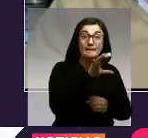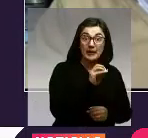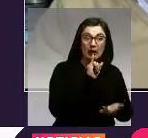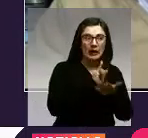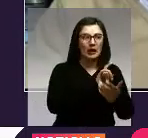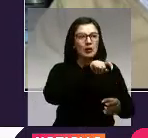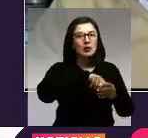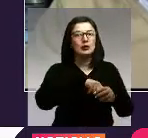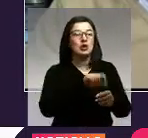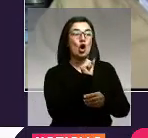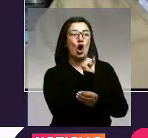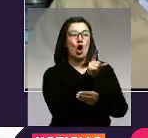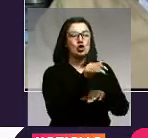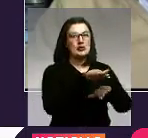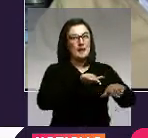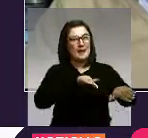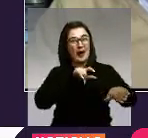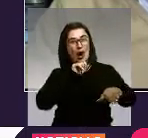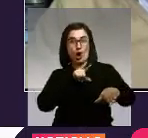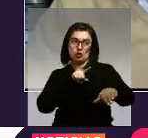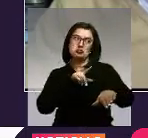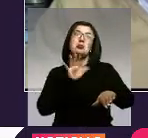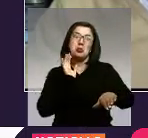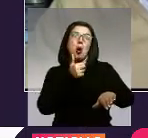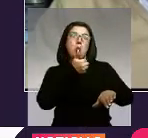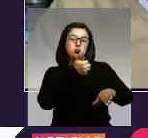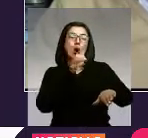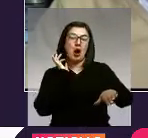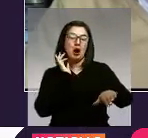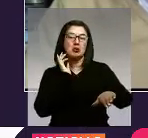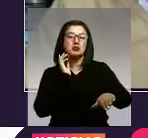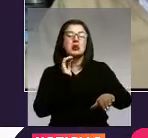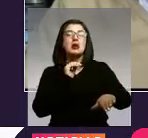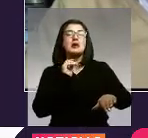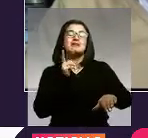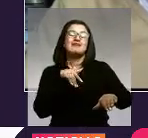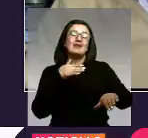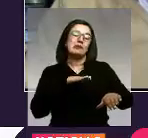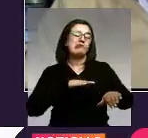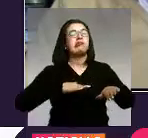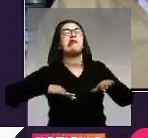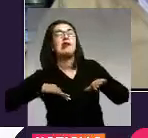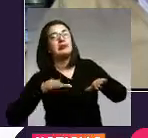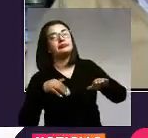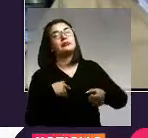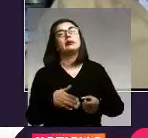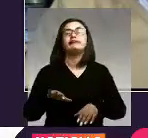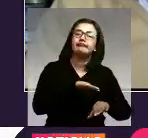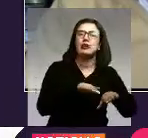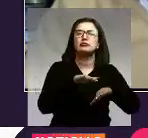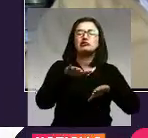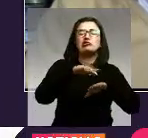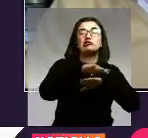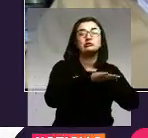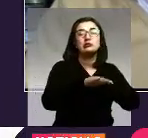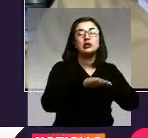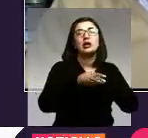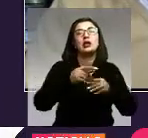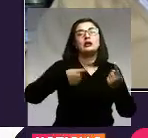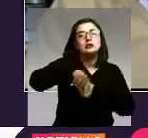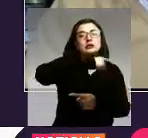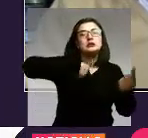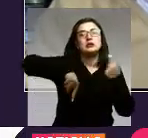número 11, que era muy bien para arrancar, y después, infortunadamente, el motor BMW a 15 vueltas, cuando marchaba